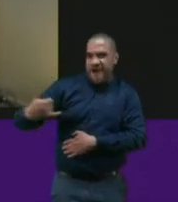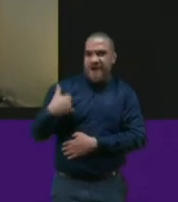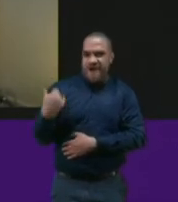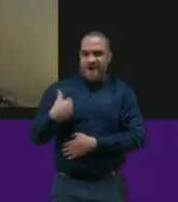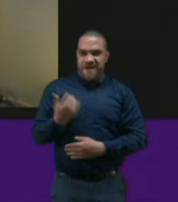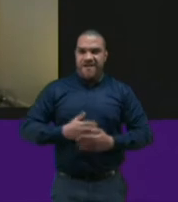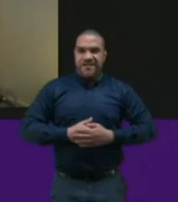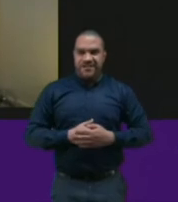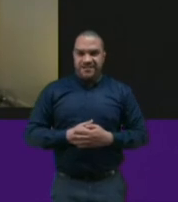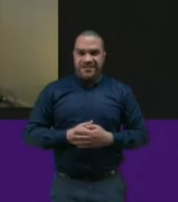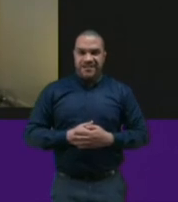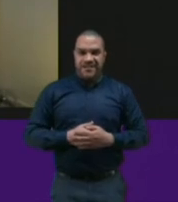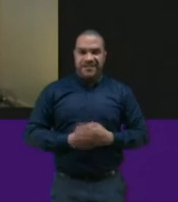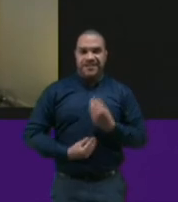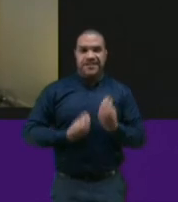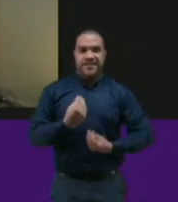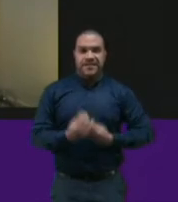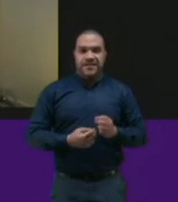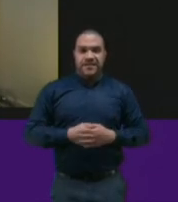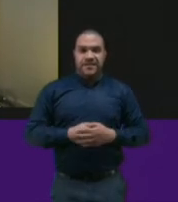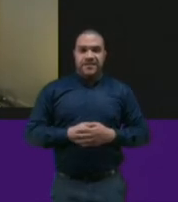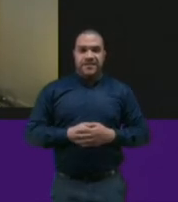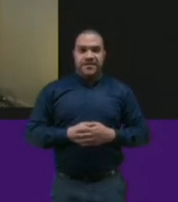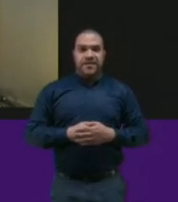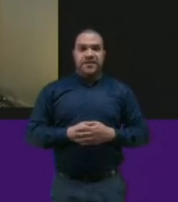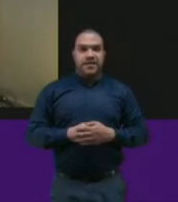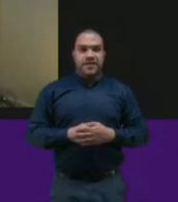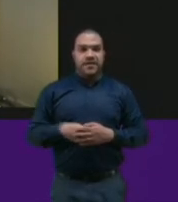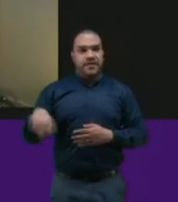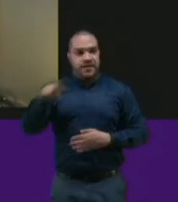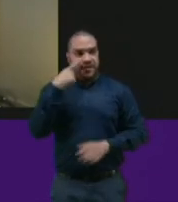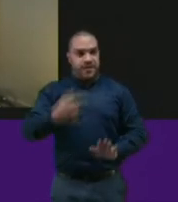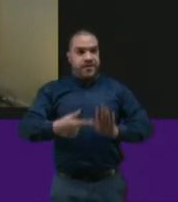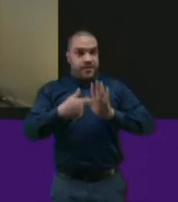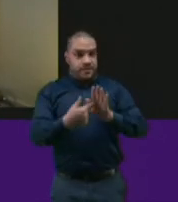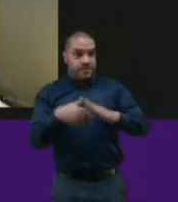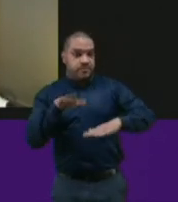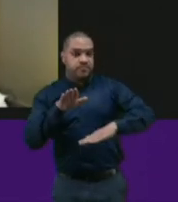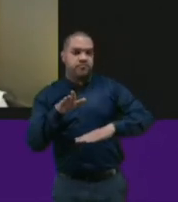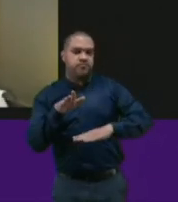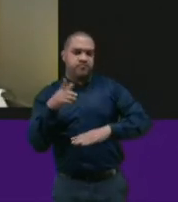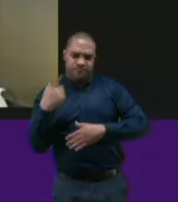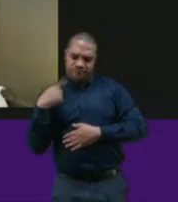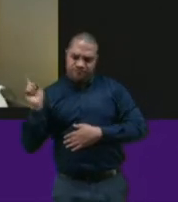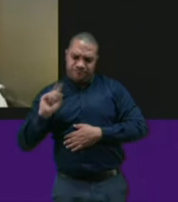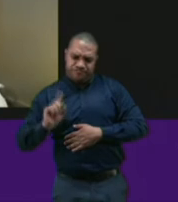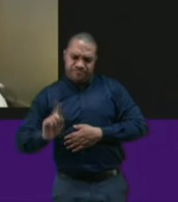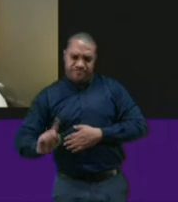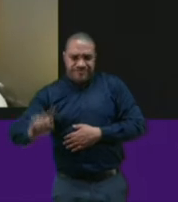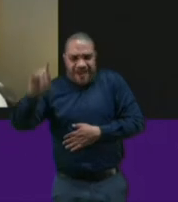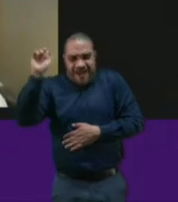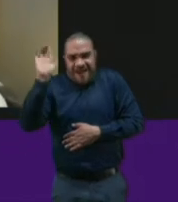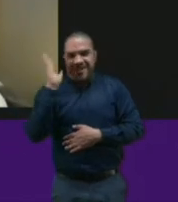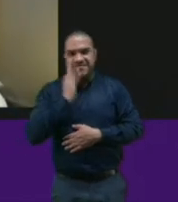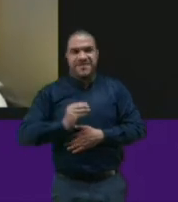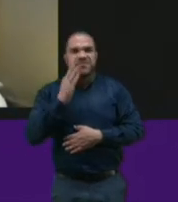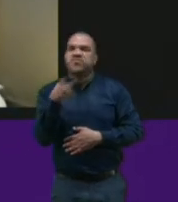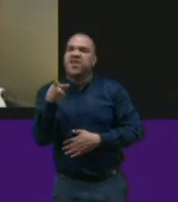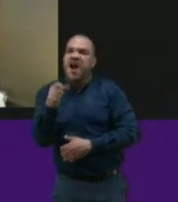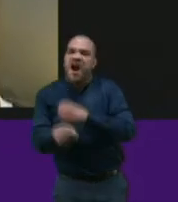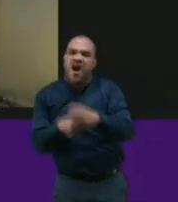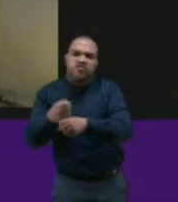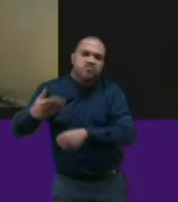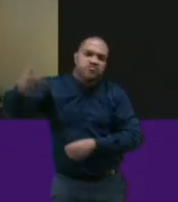¿Cuántos? No, mira, ustedes conocen, bueno, ahora Lincoln decía como no importa los años en la vida, sino la vida en los años. Entonces, bueno, pero ¿cuántos años tienes,